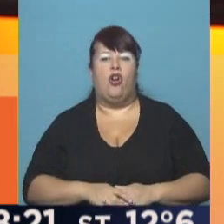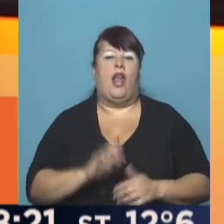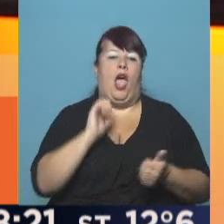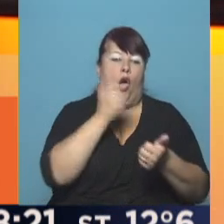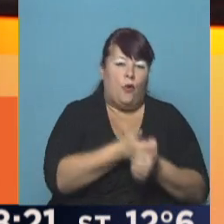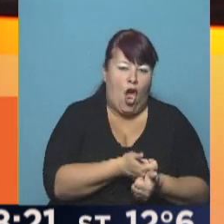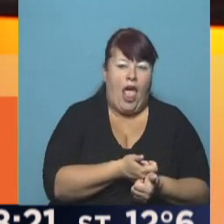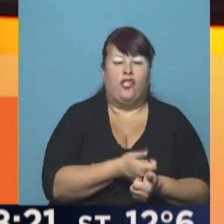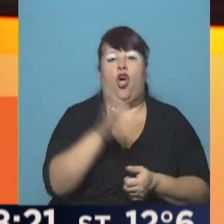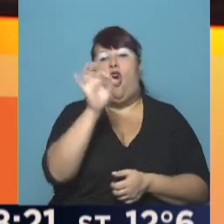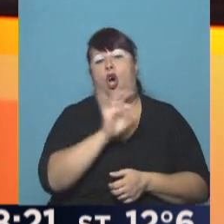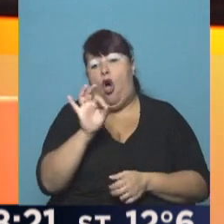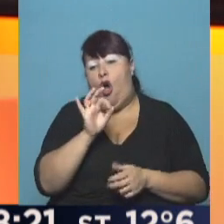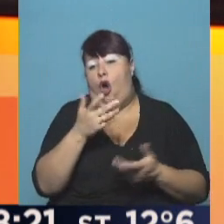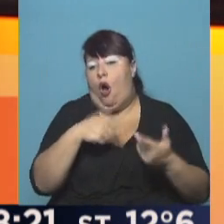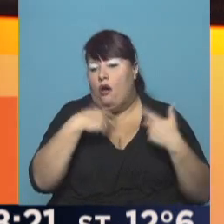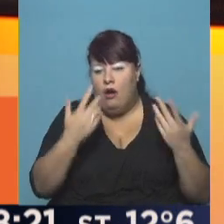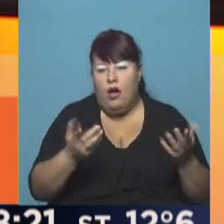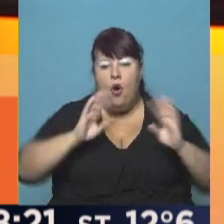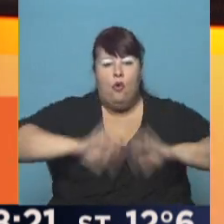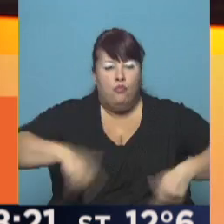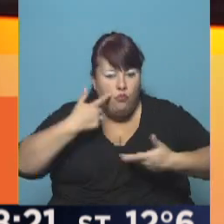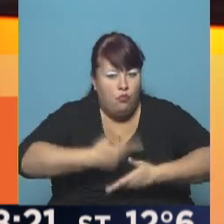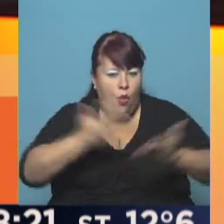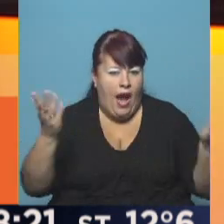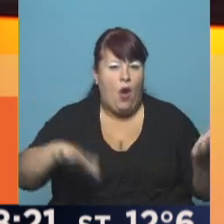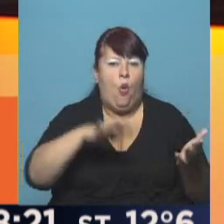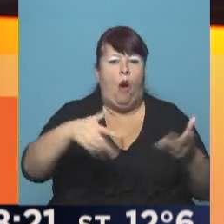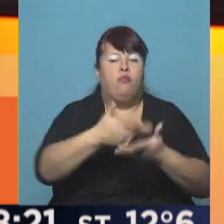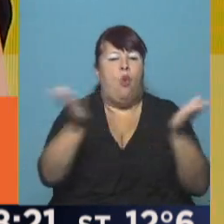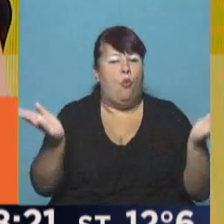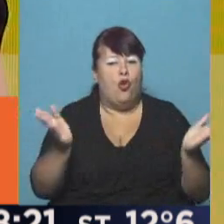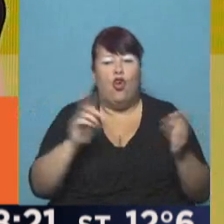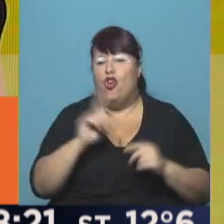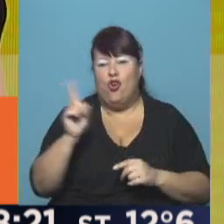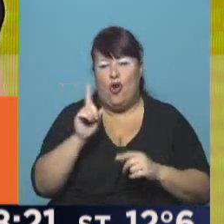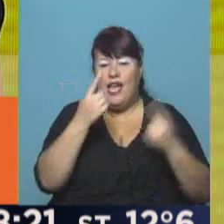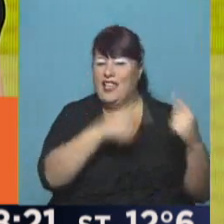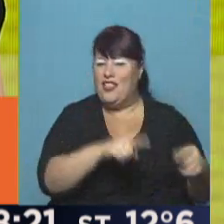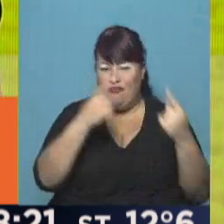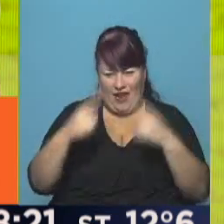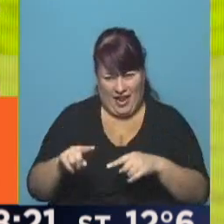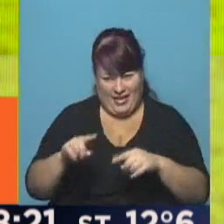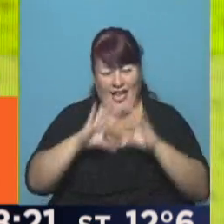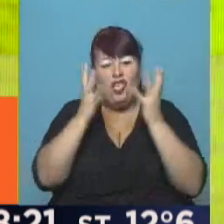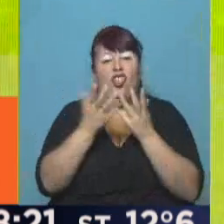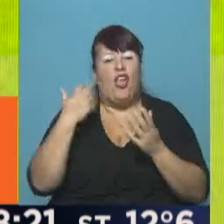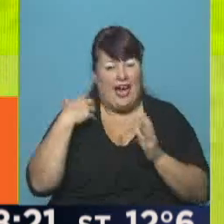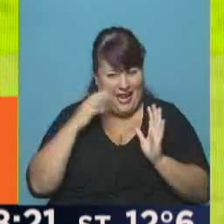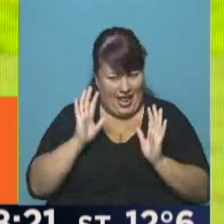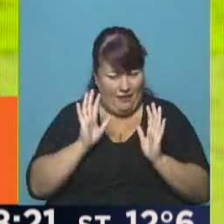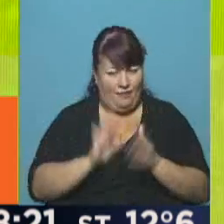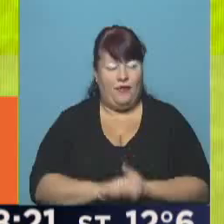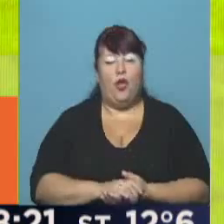una violación o que hace una exhibición en un lugar público no son las mismas en términos generales.